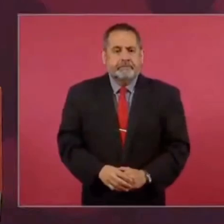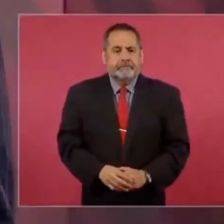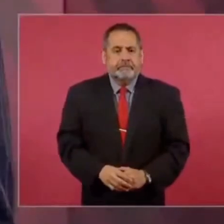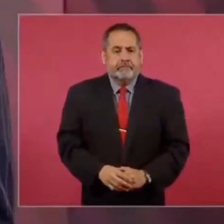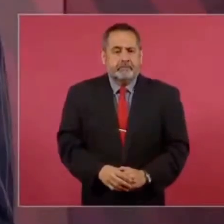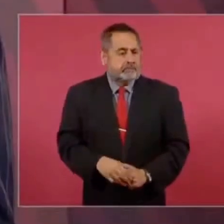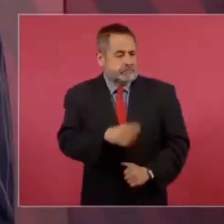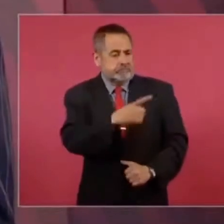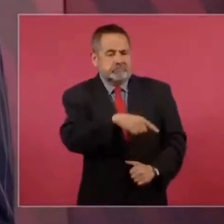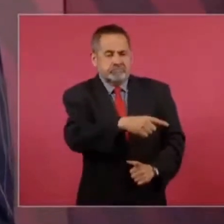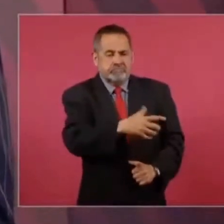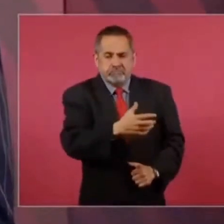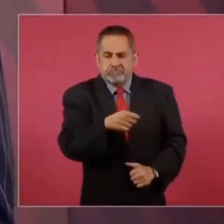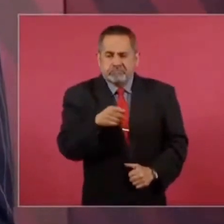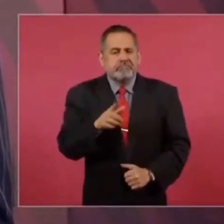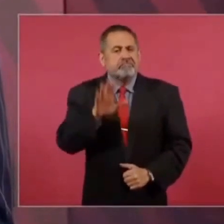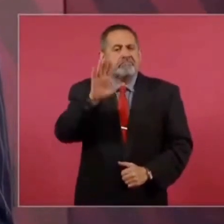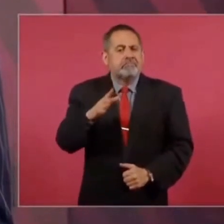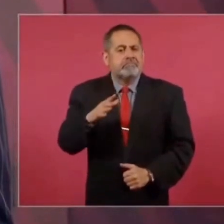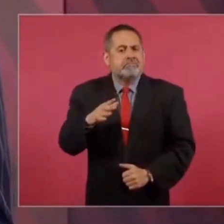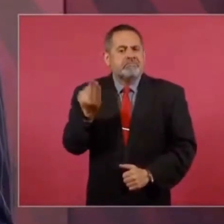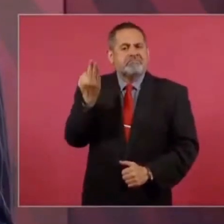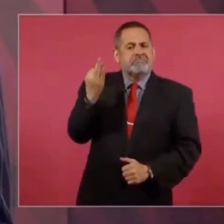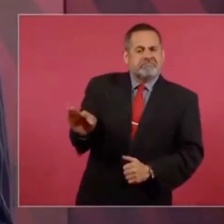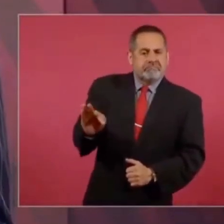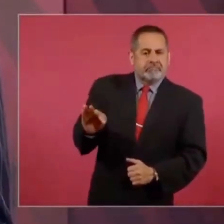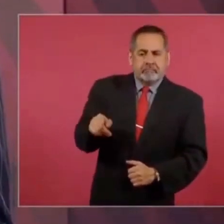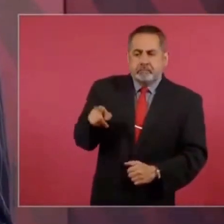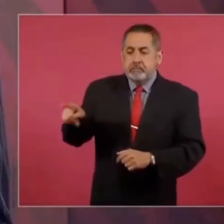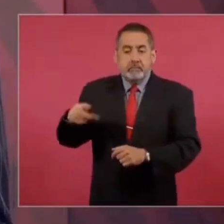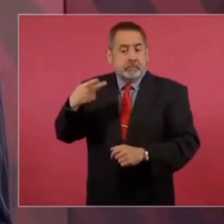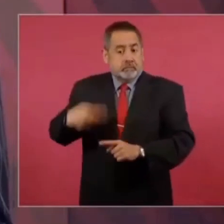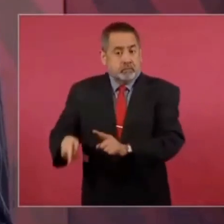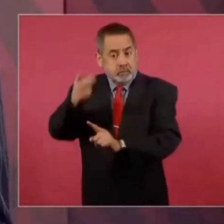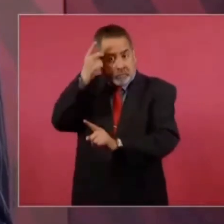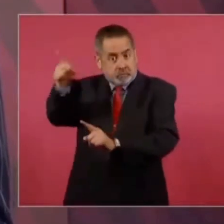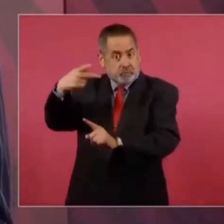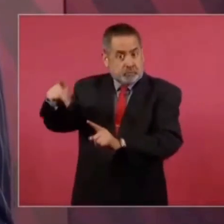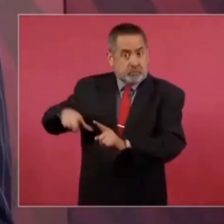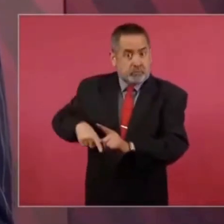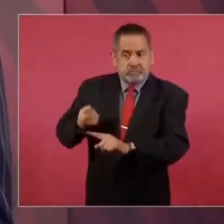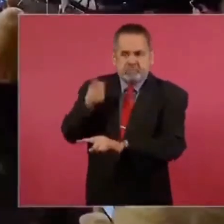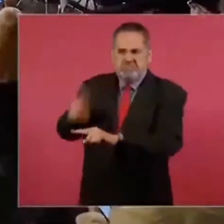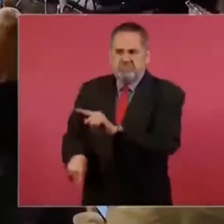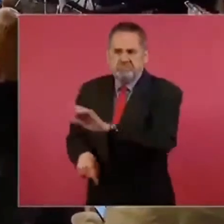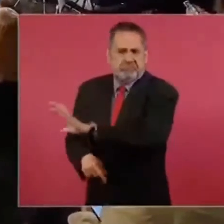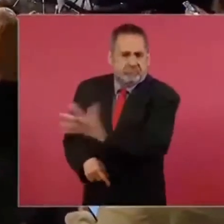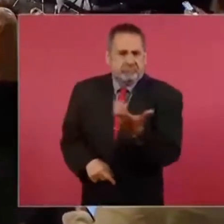Cómo han actuado como traidores a la patria.